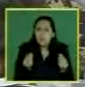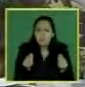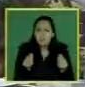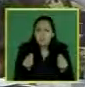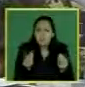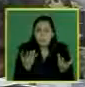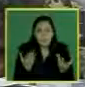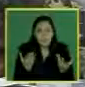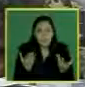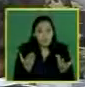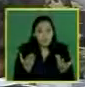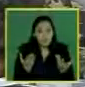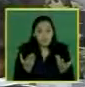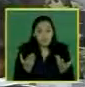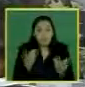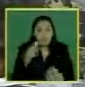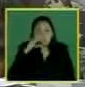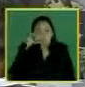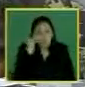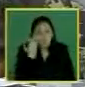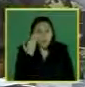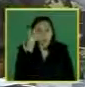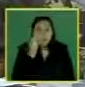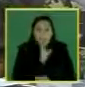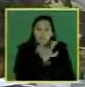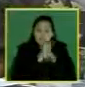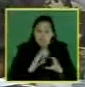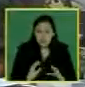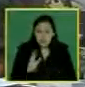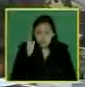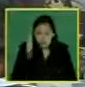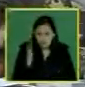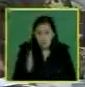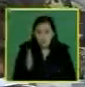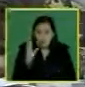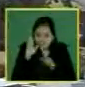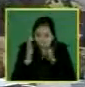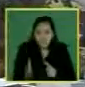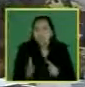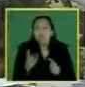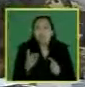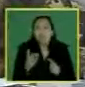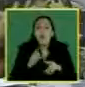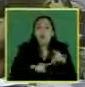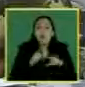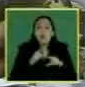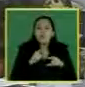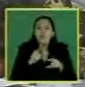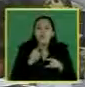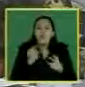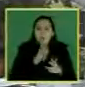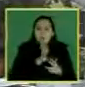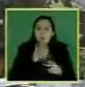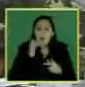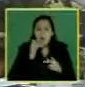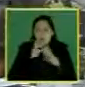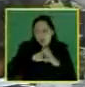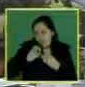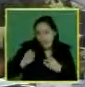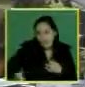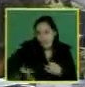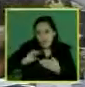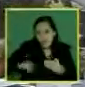pero Dios, es decir, es Cristo el que al final pedía que se despojaran de cualquier bien y eso